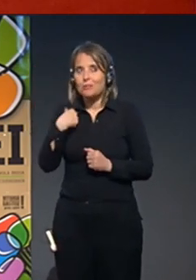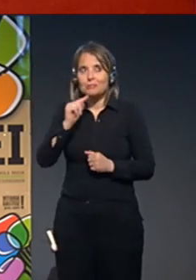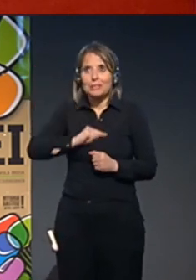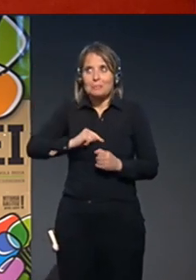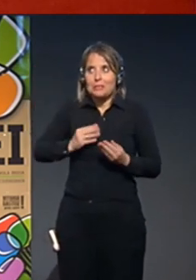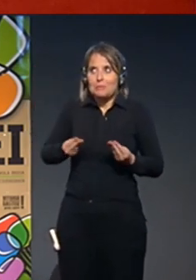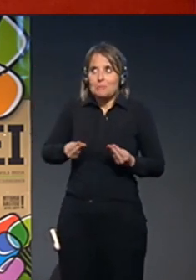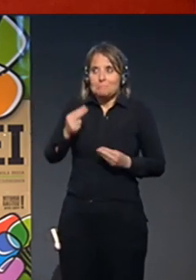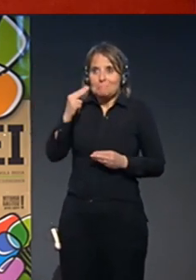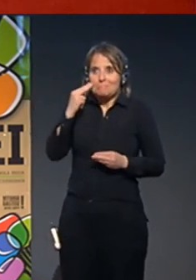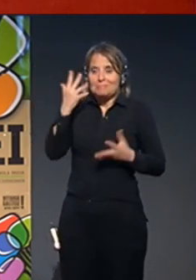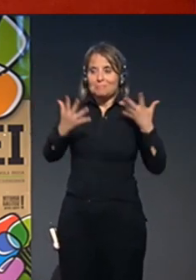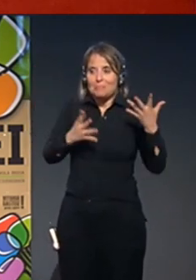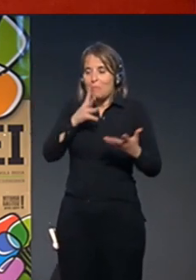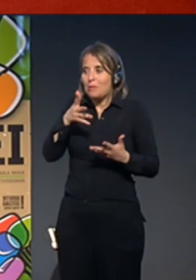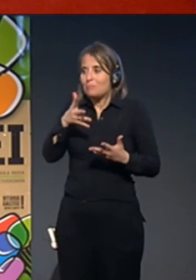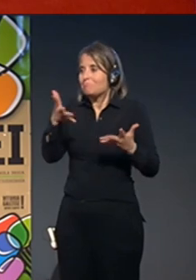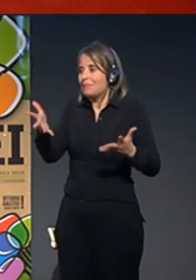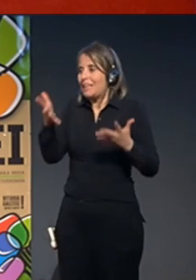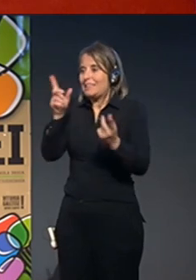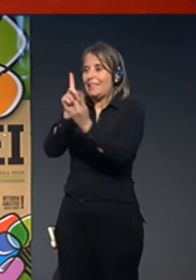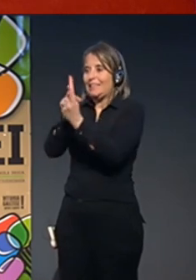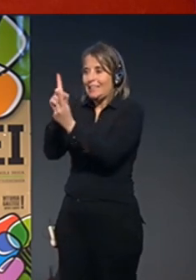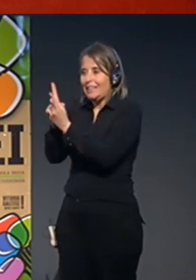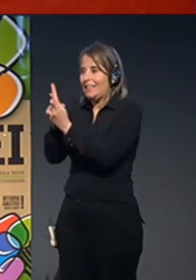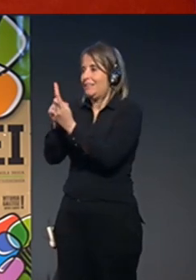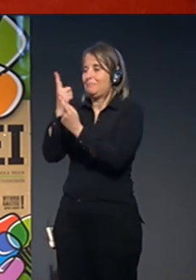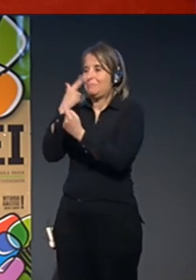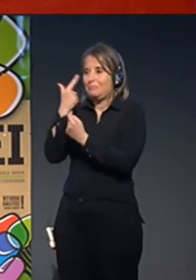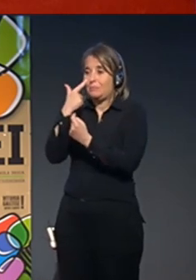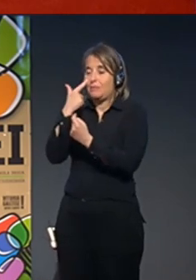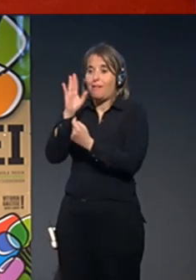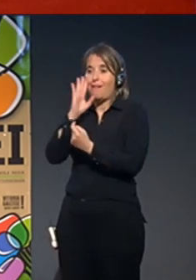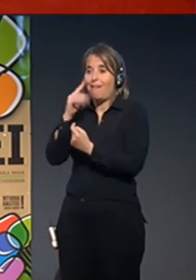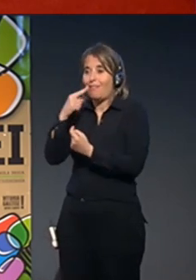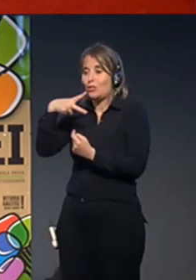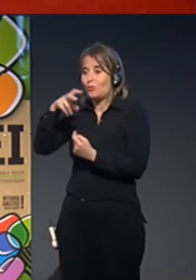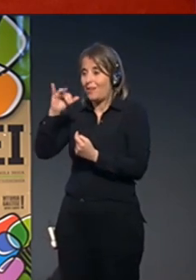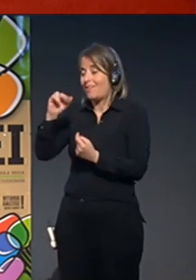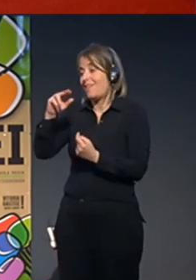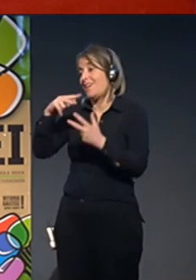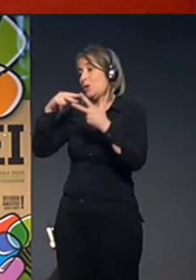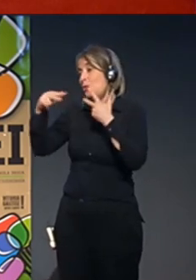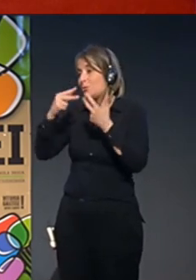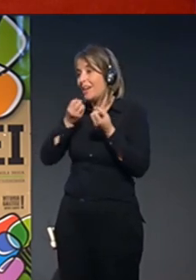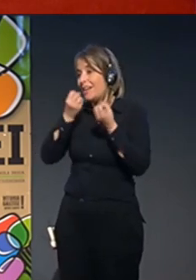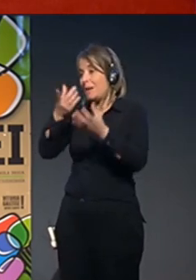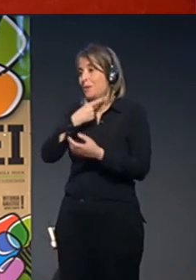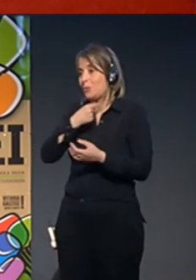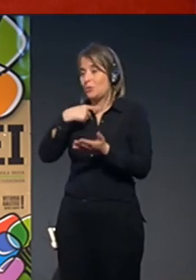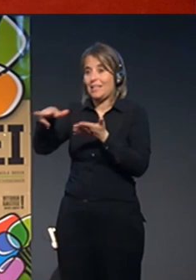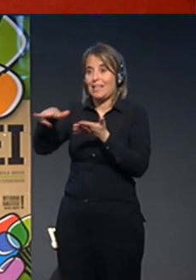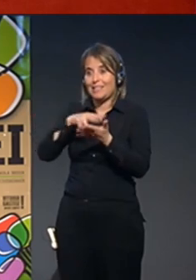porque me encantaría además poder dirigiros a vosotros tanto lo que ha hecho nayara en euser y en